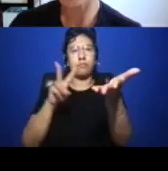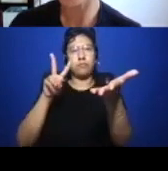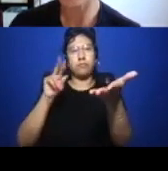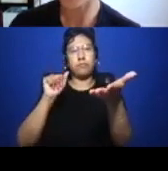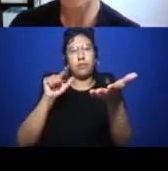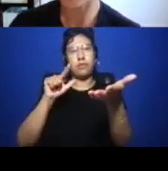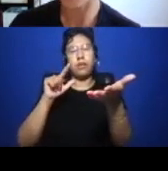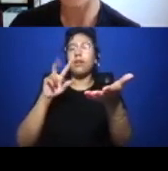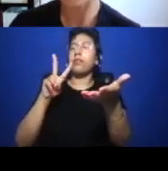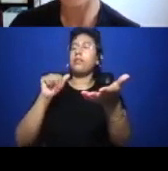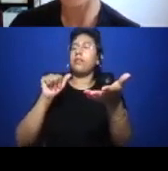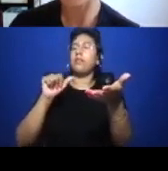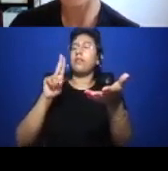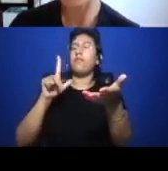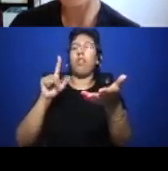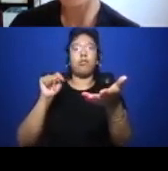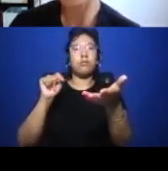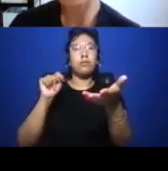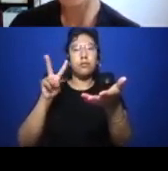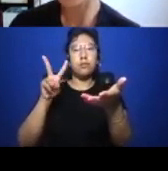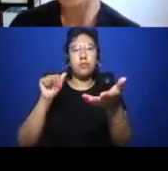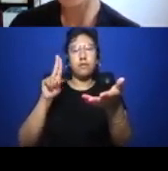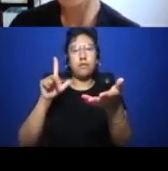en esta bóveda.